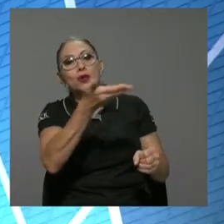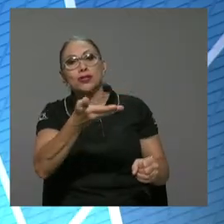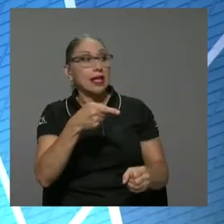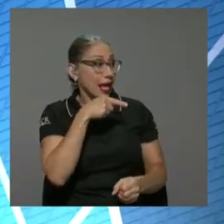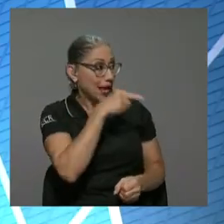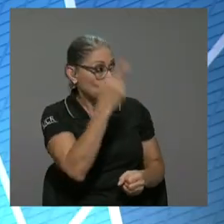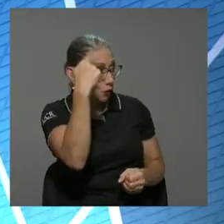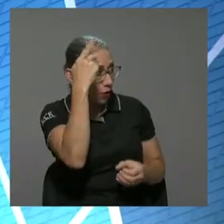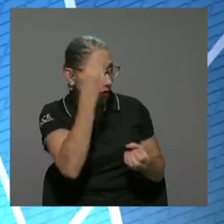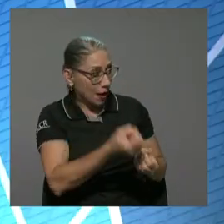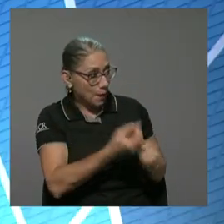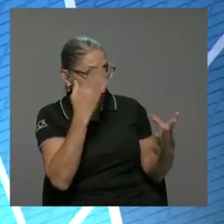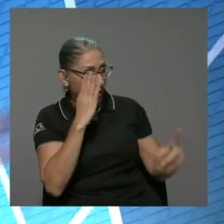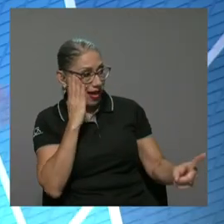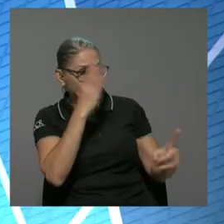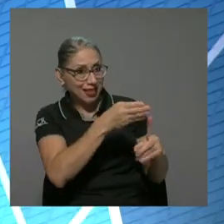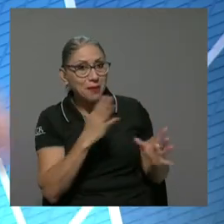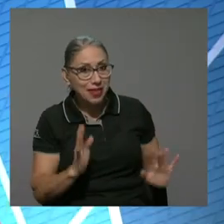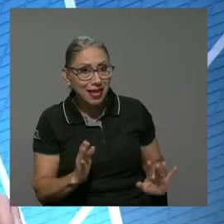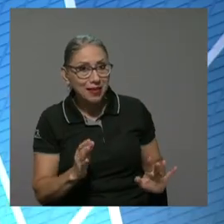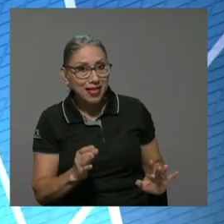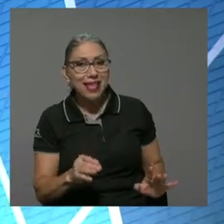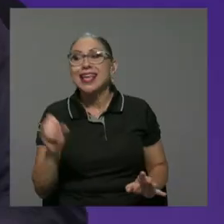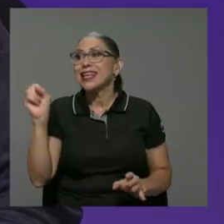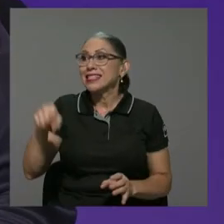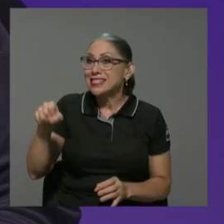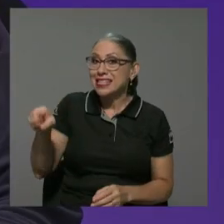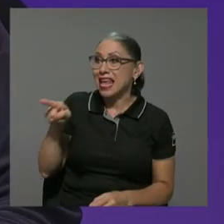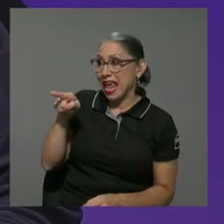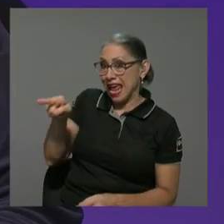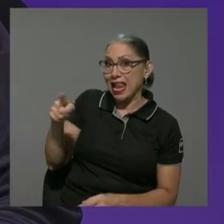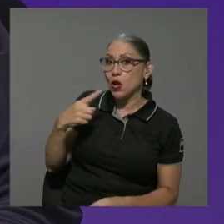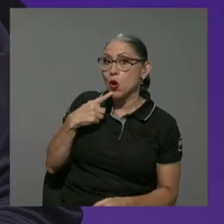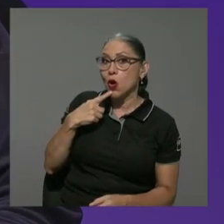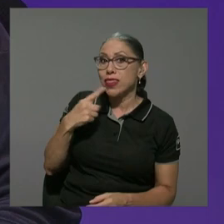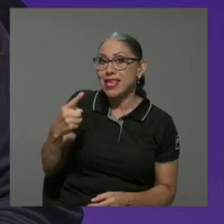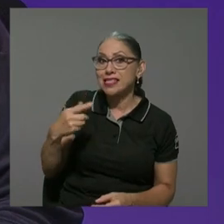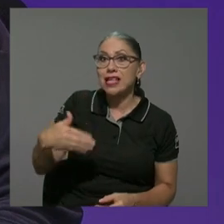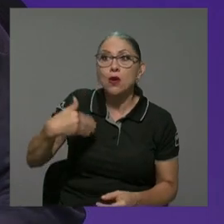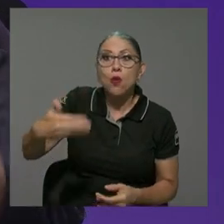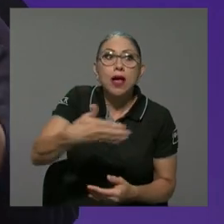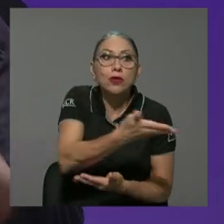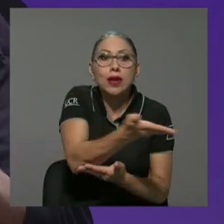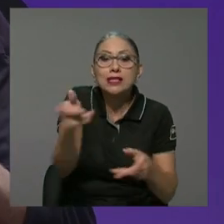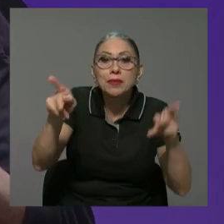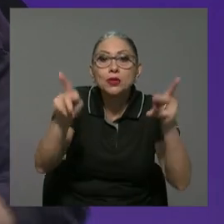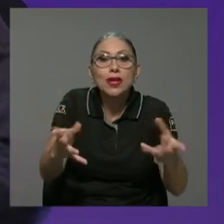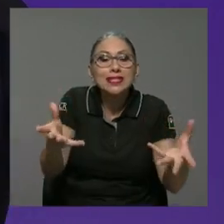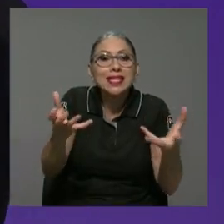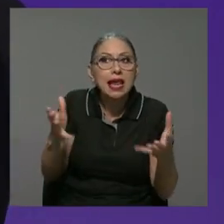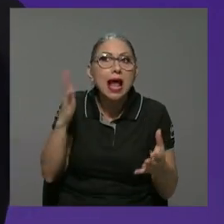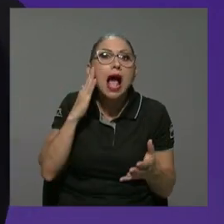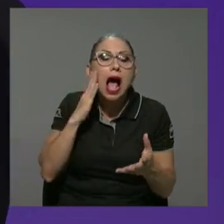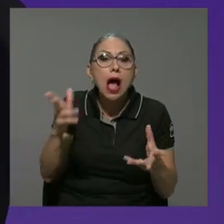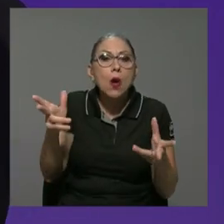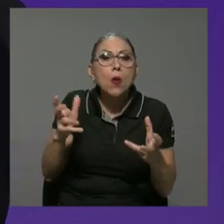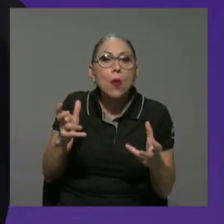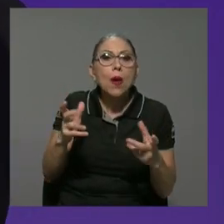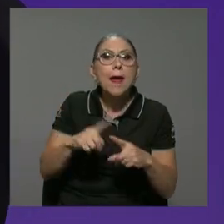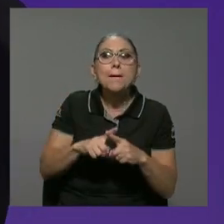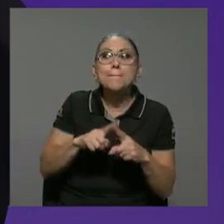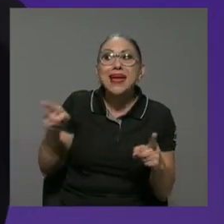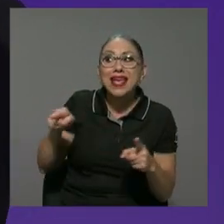pública directamente. Y lo dice cada vez que alguien lo quiere escuchar. El problema es, ¿a costa de